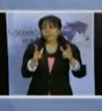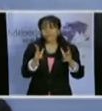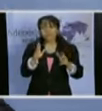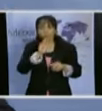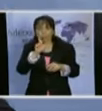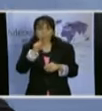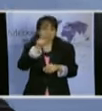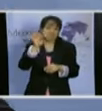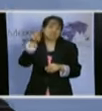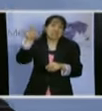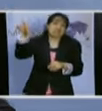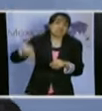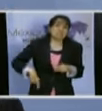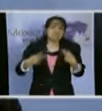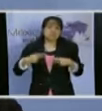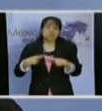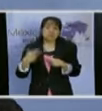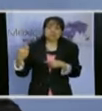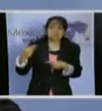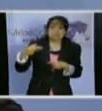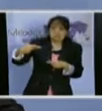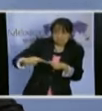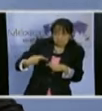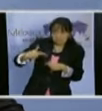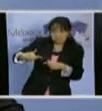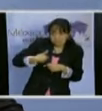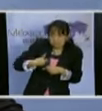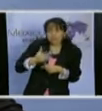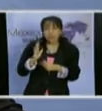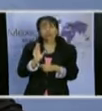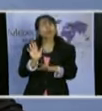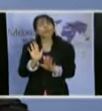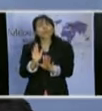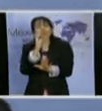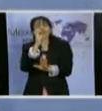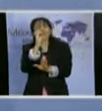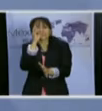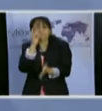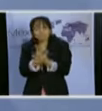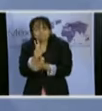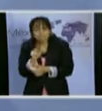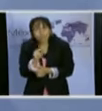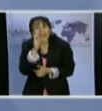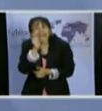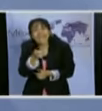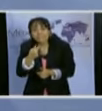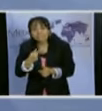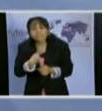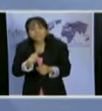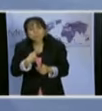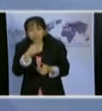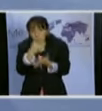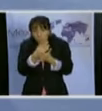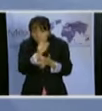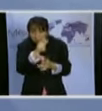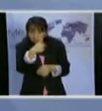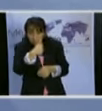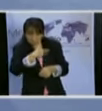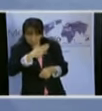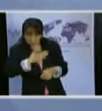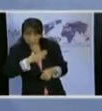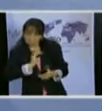las autoridades así lo consideran. Estamos hablando en un sentido más profundo, casi de cogobierno, de corresponsabilidad,